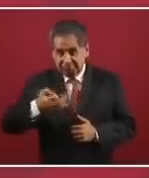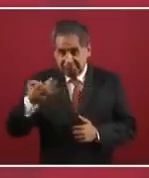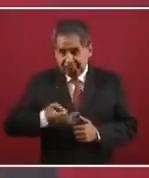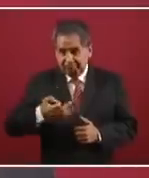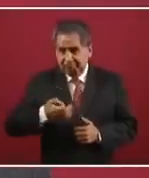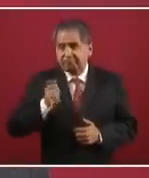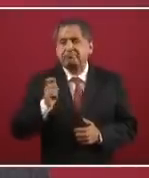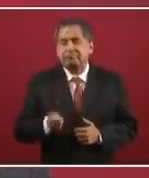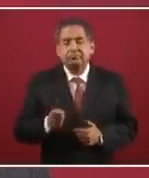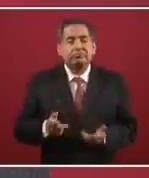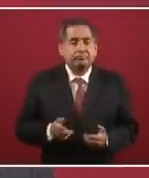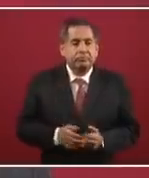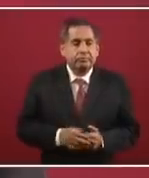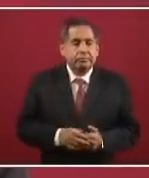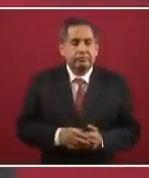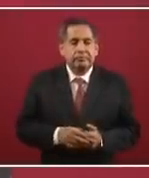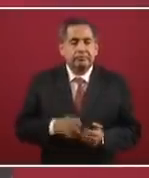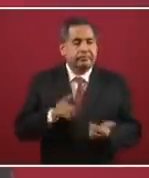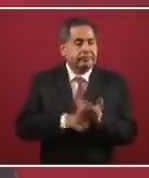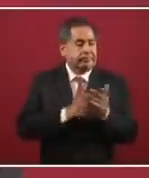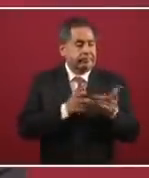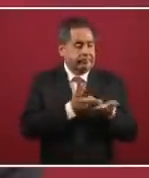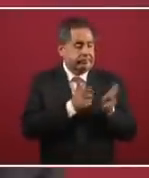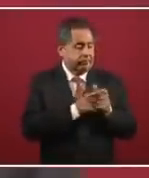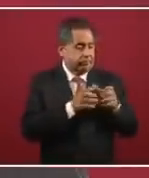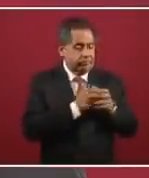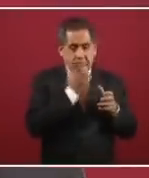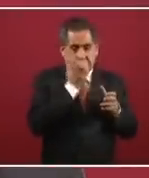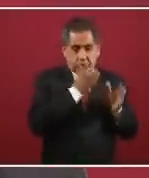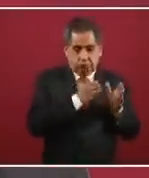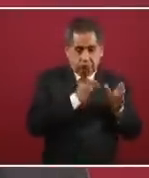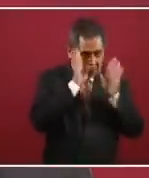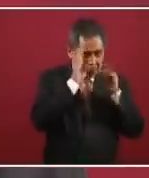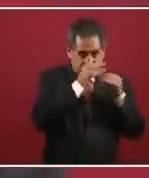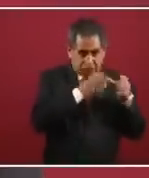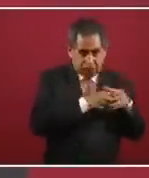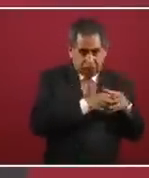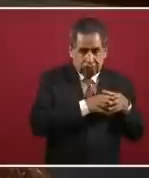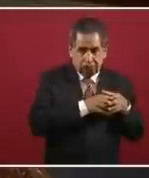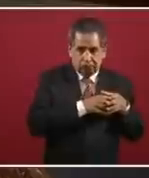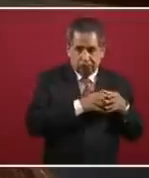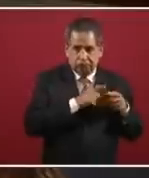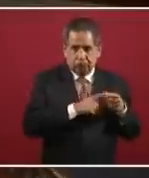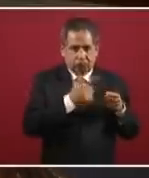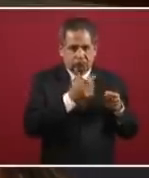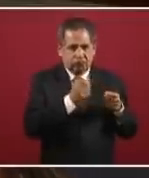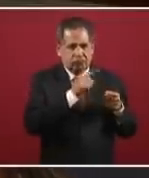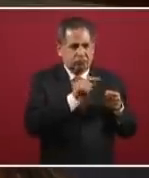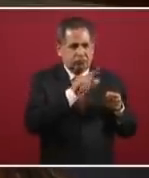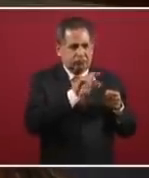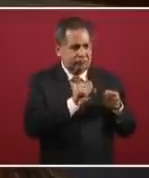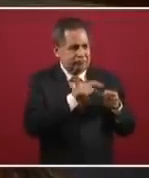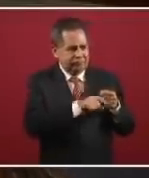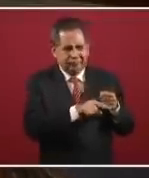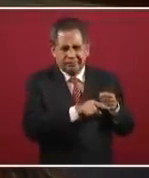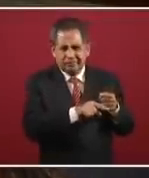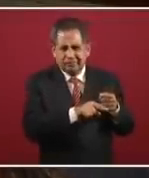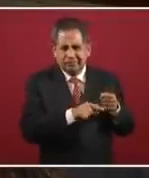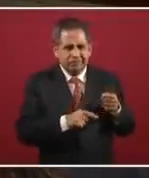contundente de que los conservadores de ahora, Claudio X González, por ejemplo,